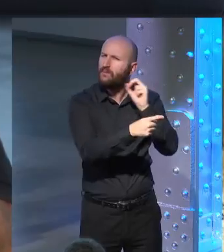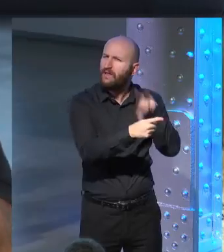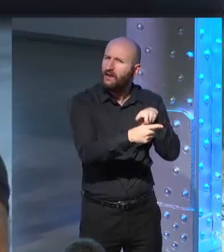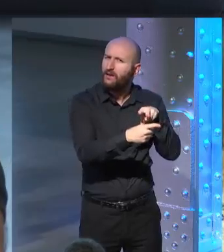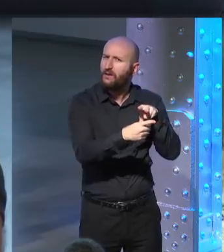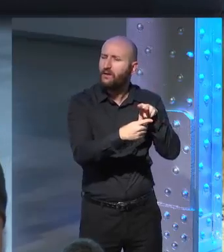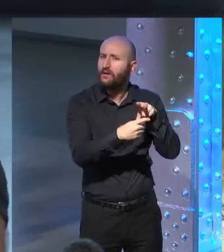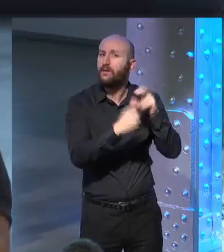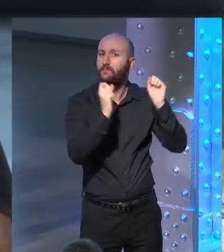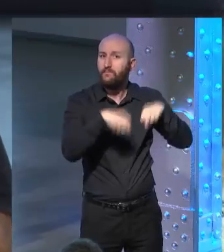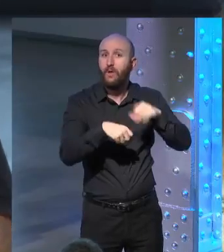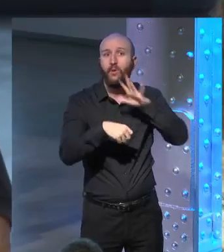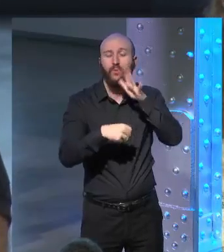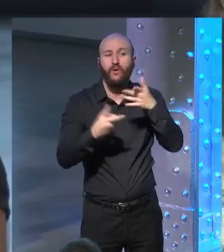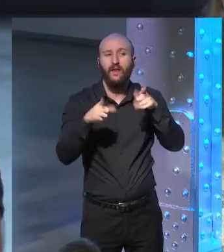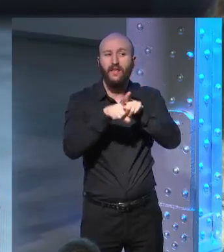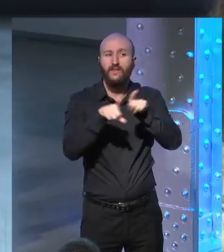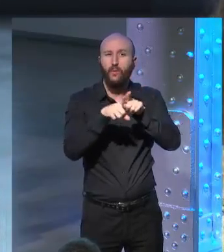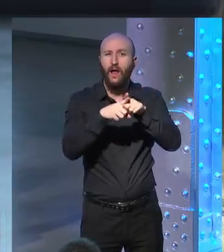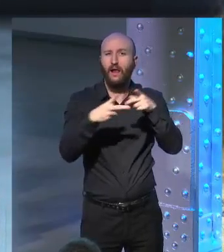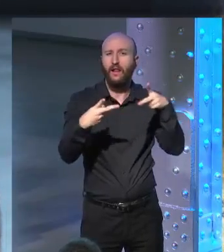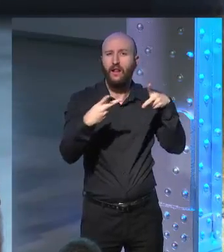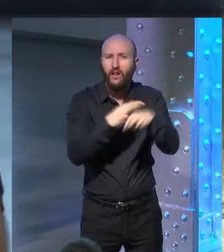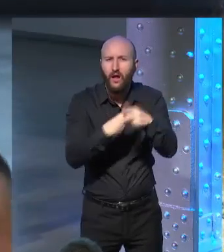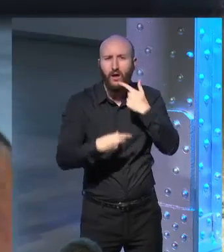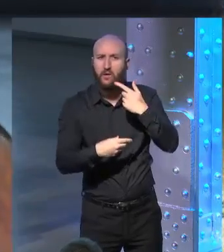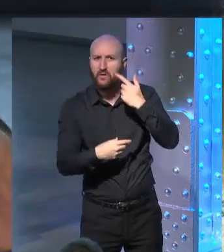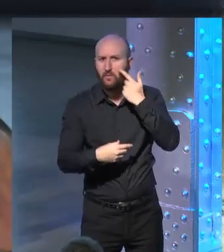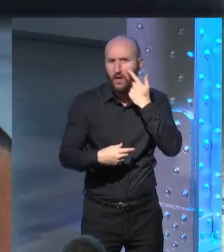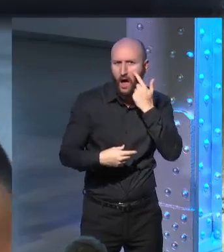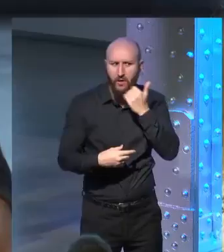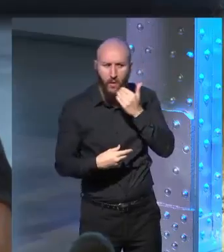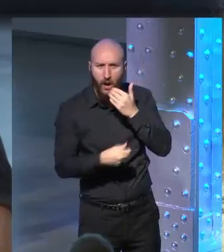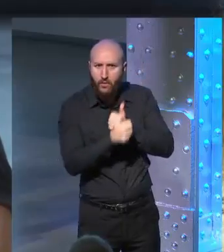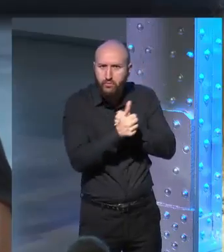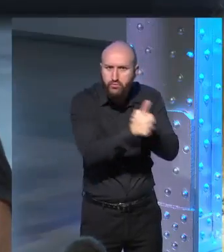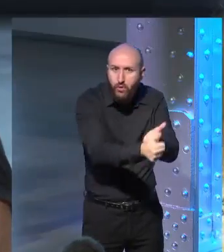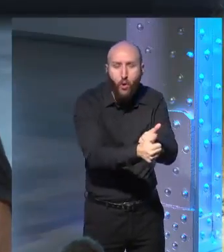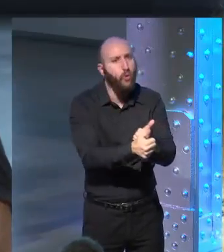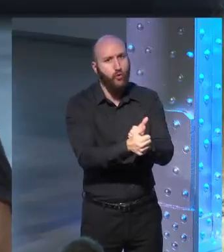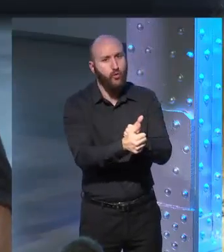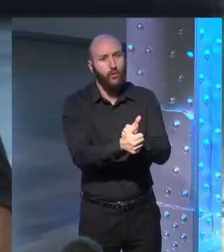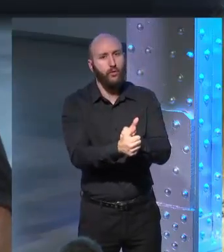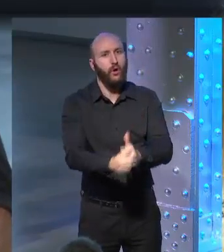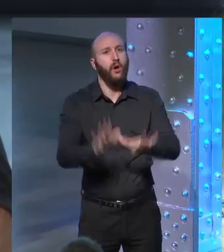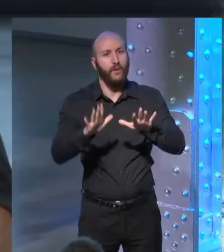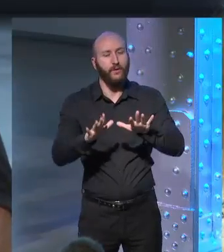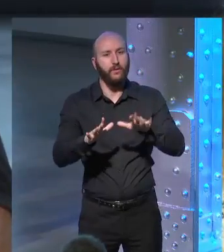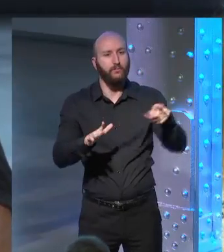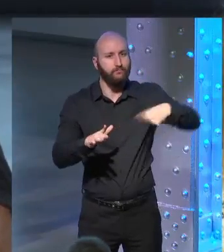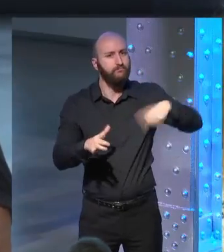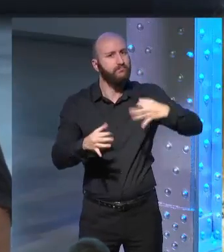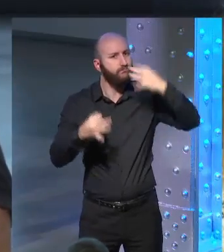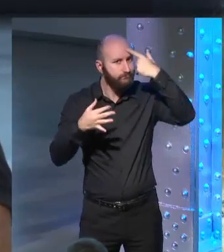también. No hablo de auditar, de fiscalizar, de espiar, no. Pero que sean conscientes que